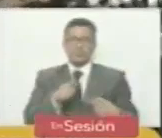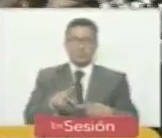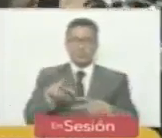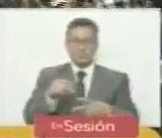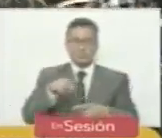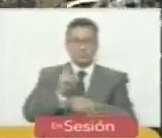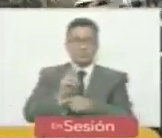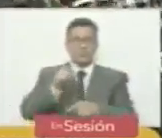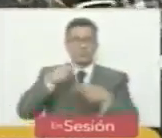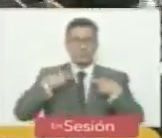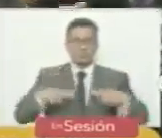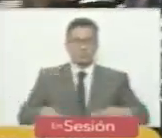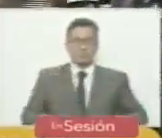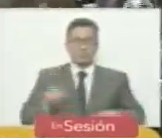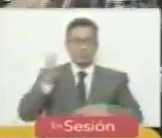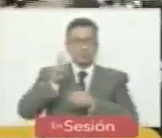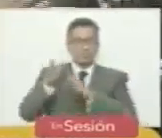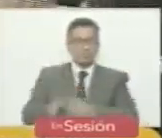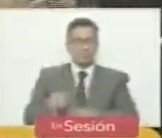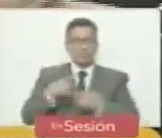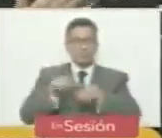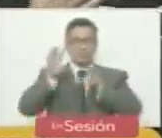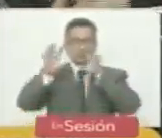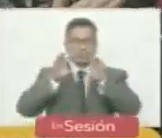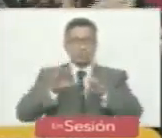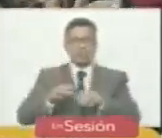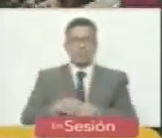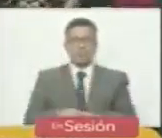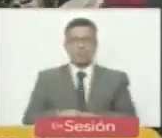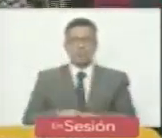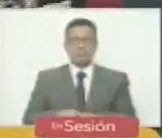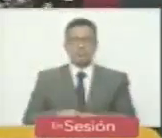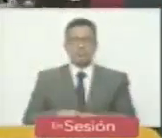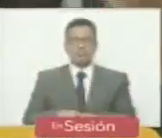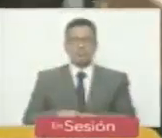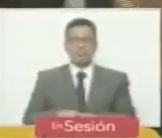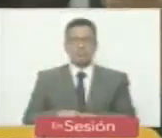viola derechos humanos de venezolanos en el extranjero.